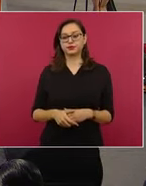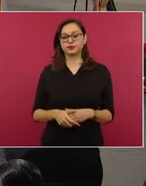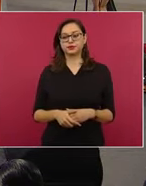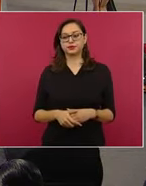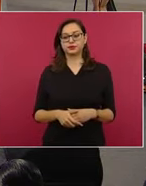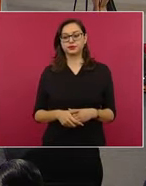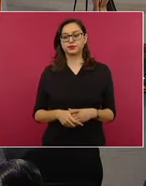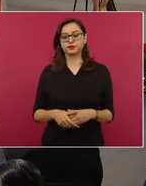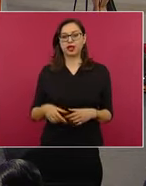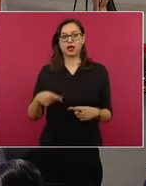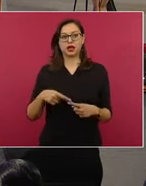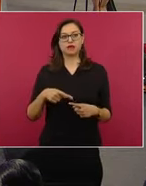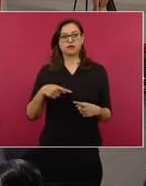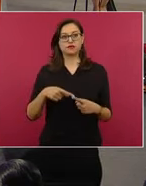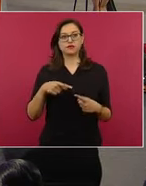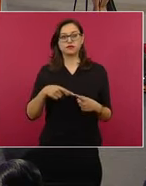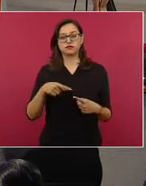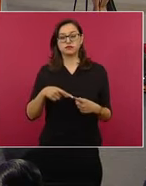director del INE